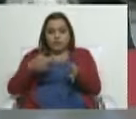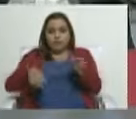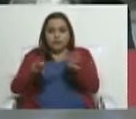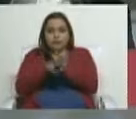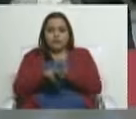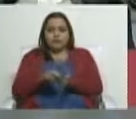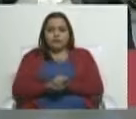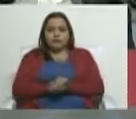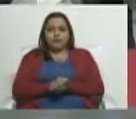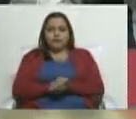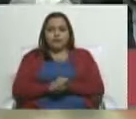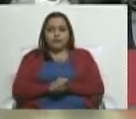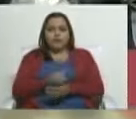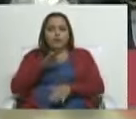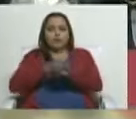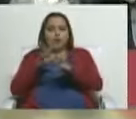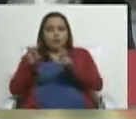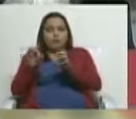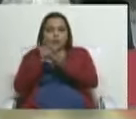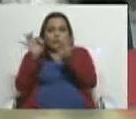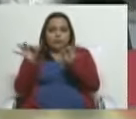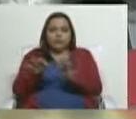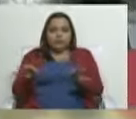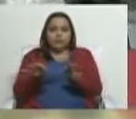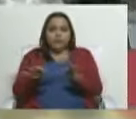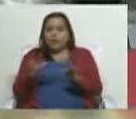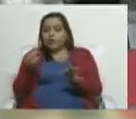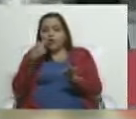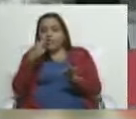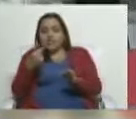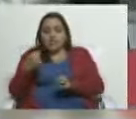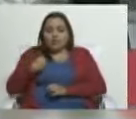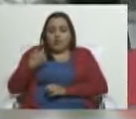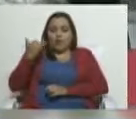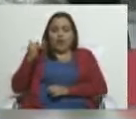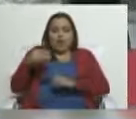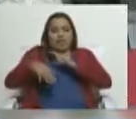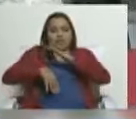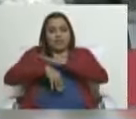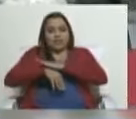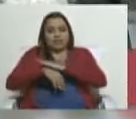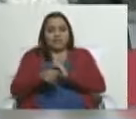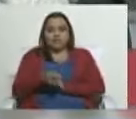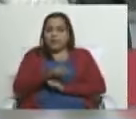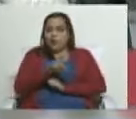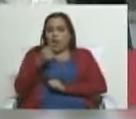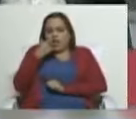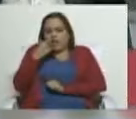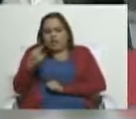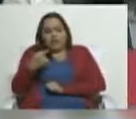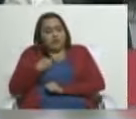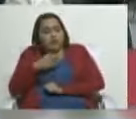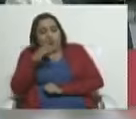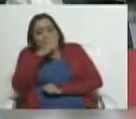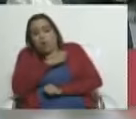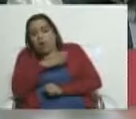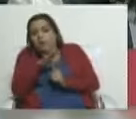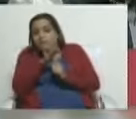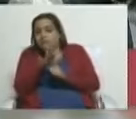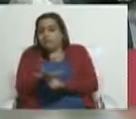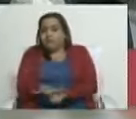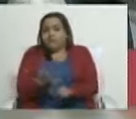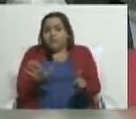porque este posfascismo, este neofascismo, no dice: yo tengo raíces fascistas. No dice: no, yo no discrimino